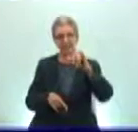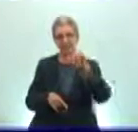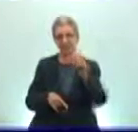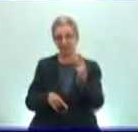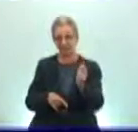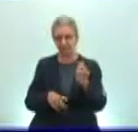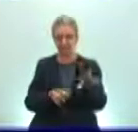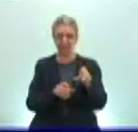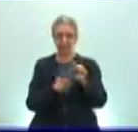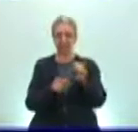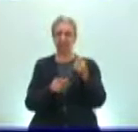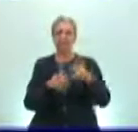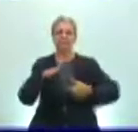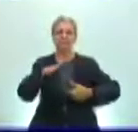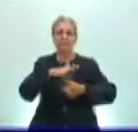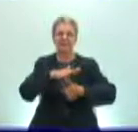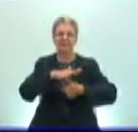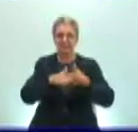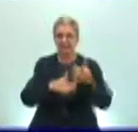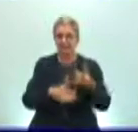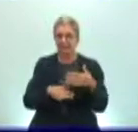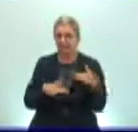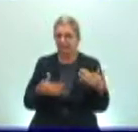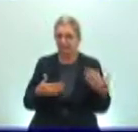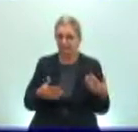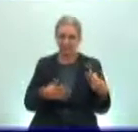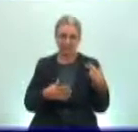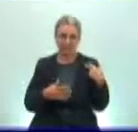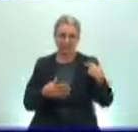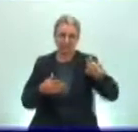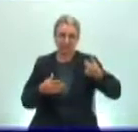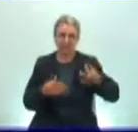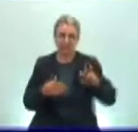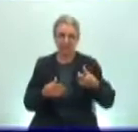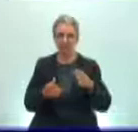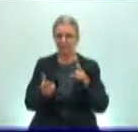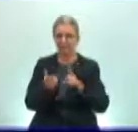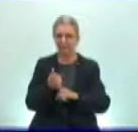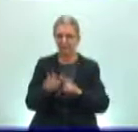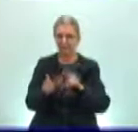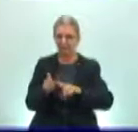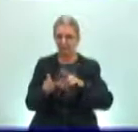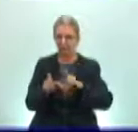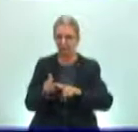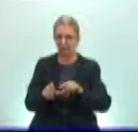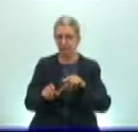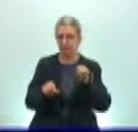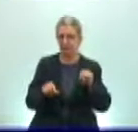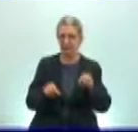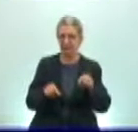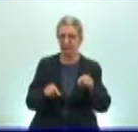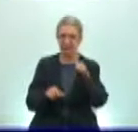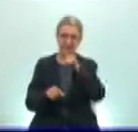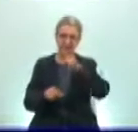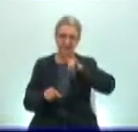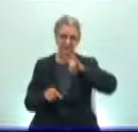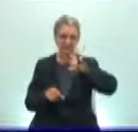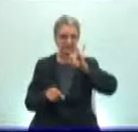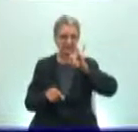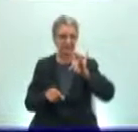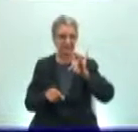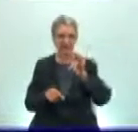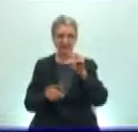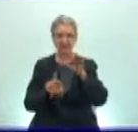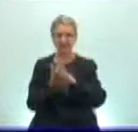la presidencia o como la dirección del secretario general el 17 de marzo de